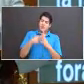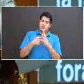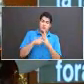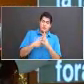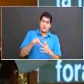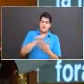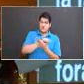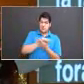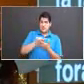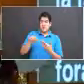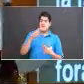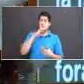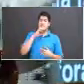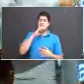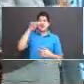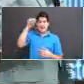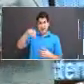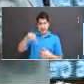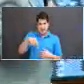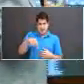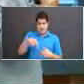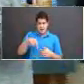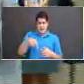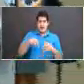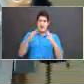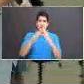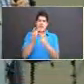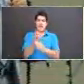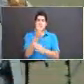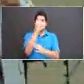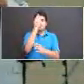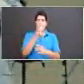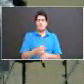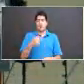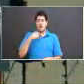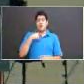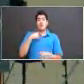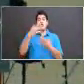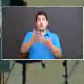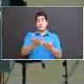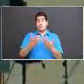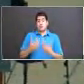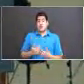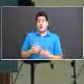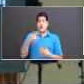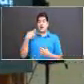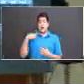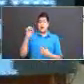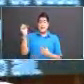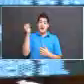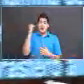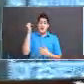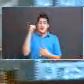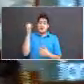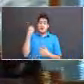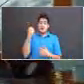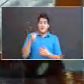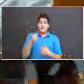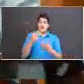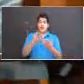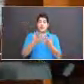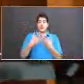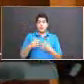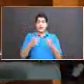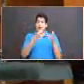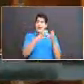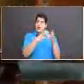Santa Cena aquí en este templo, y yo traje para el día sábado, empecé a traer